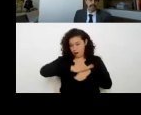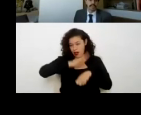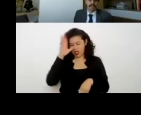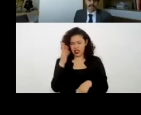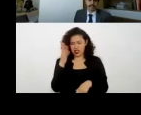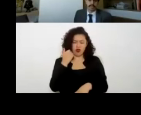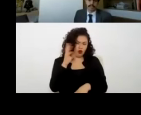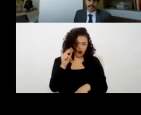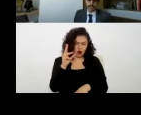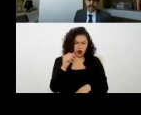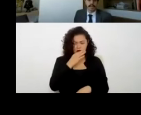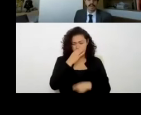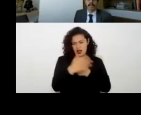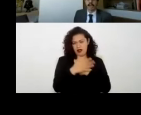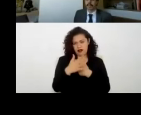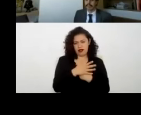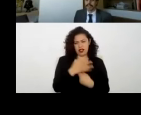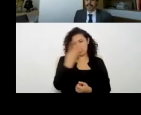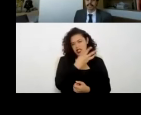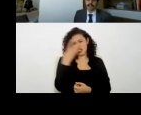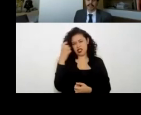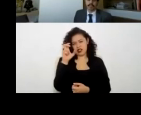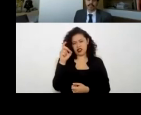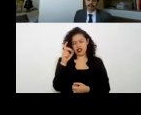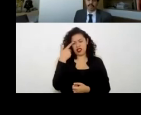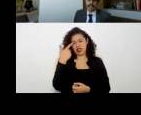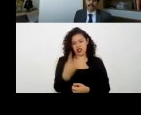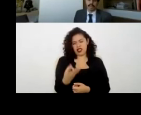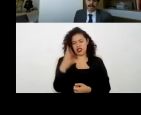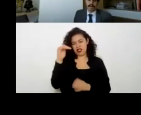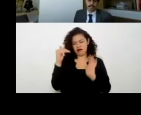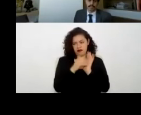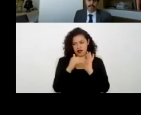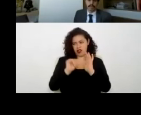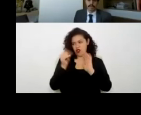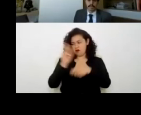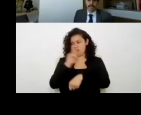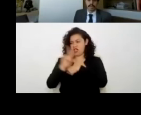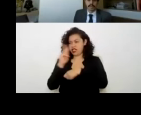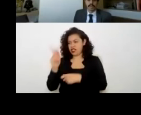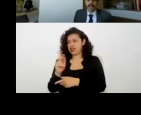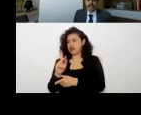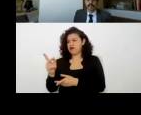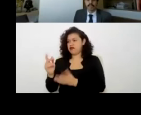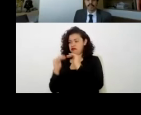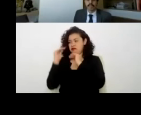son estos 333 mil, aunque venga del extranjero, no se debe dar aviso.